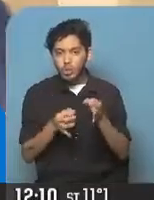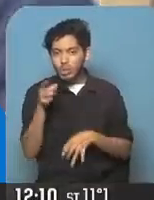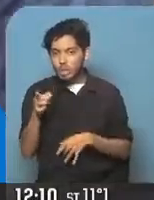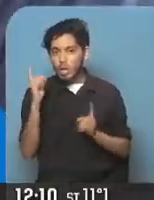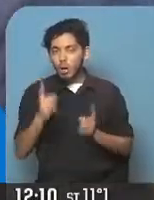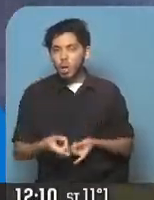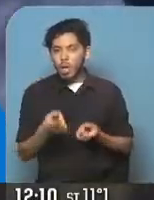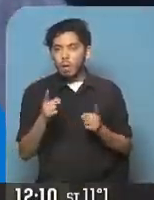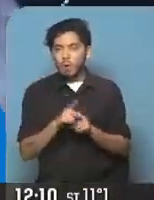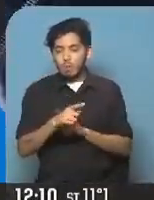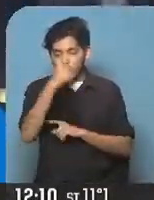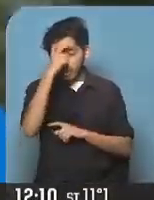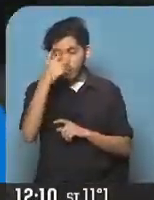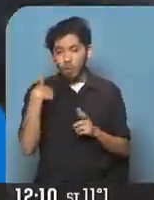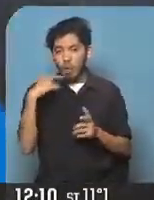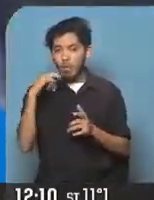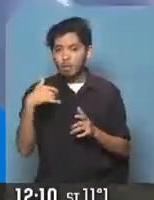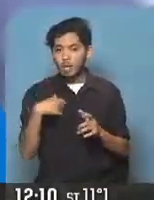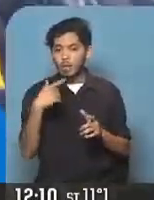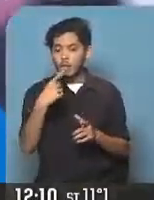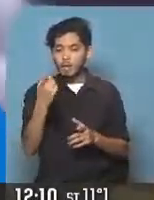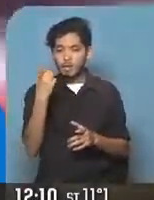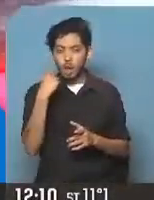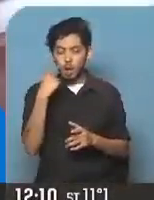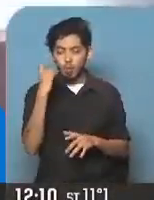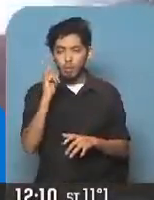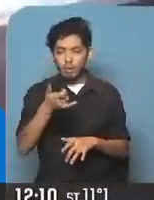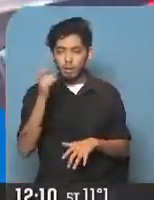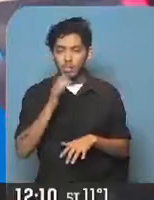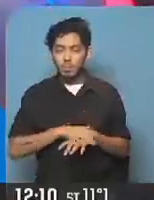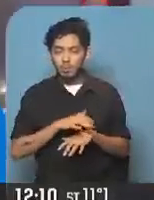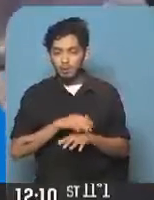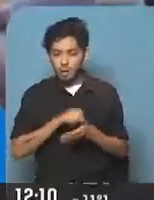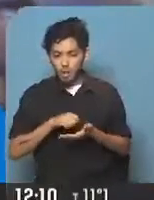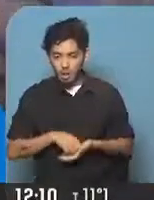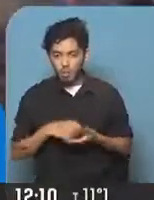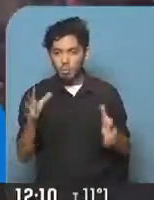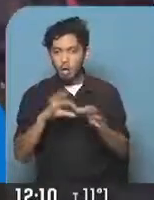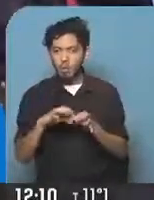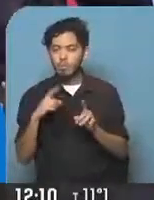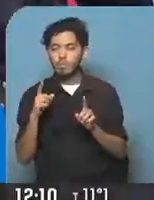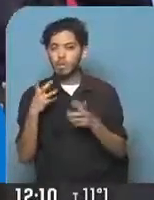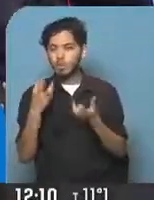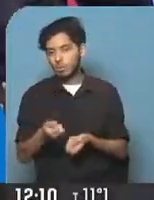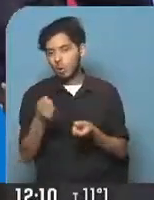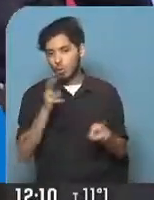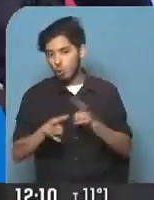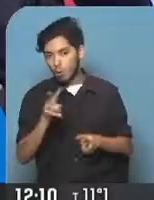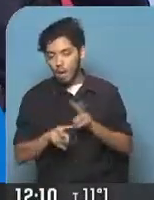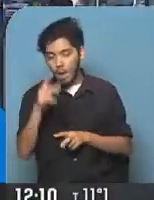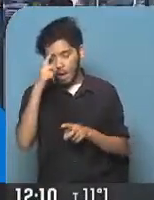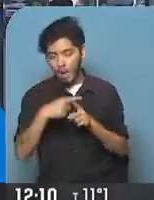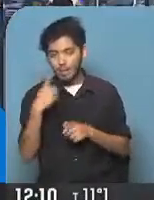que el propio chofer, tras admitir ser el autor de los textos, colaboró en su búsqueda. Al respecto, la ex esposa de